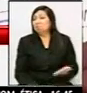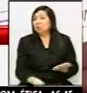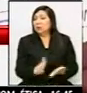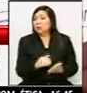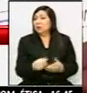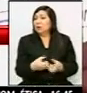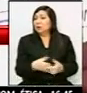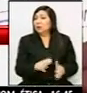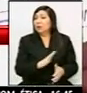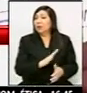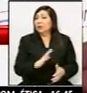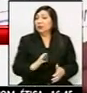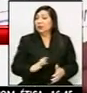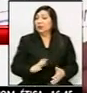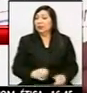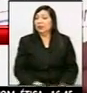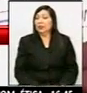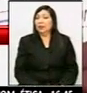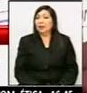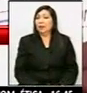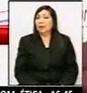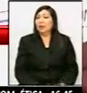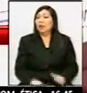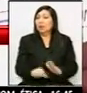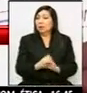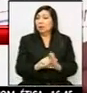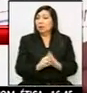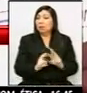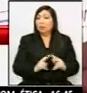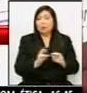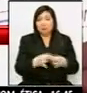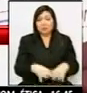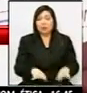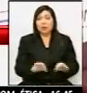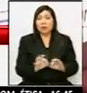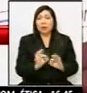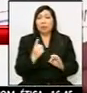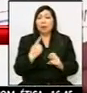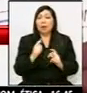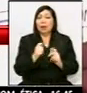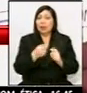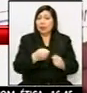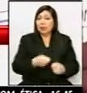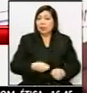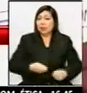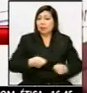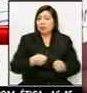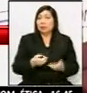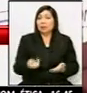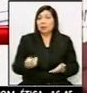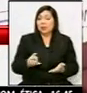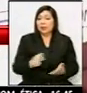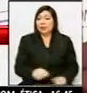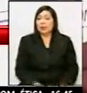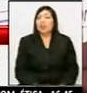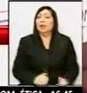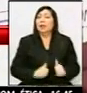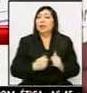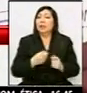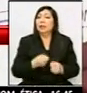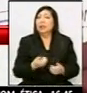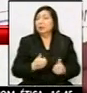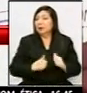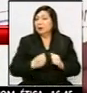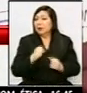el abandono del Estado, han logrado constituir un valle importante para la agricultura. Sobre él se ha sobrepuesto, sobre la actividad agrícola, una